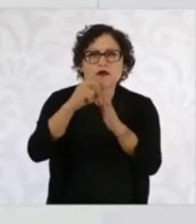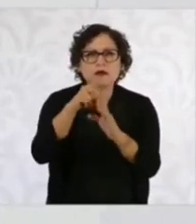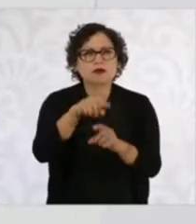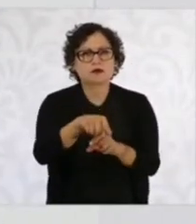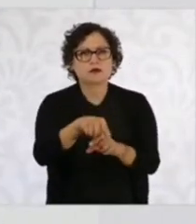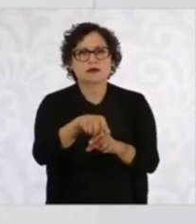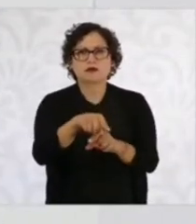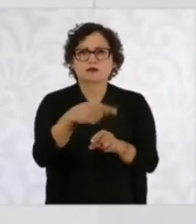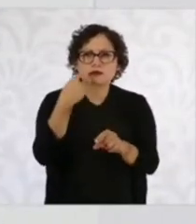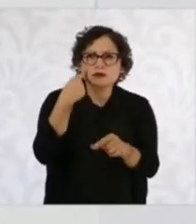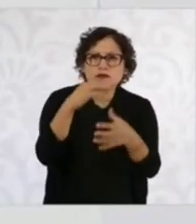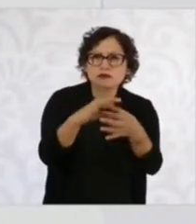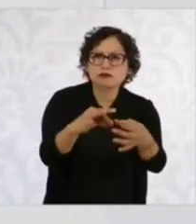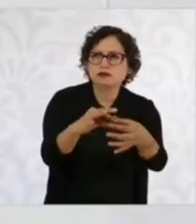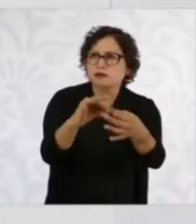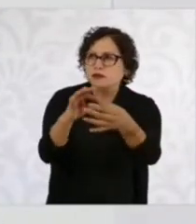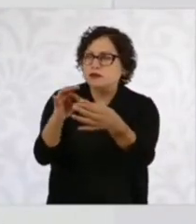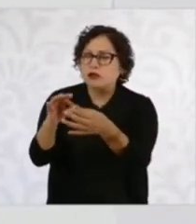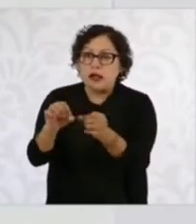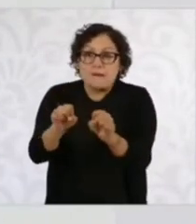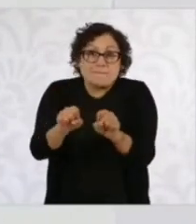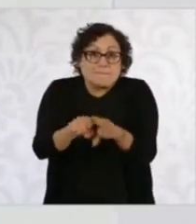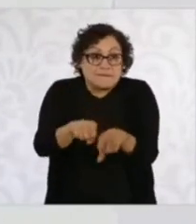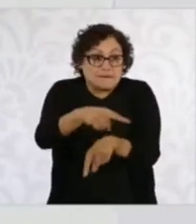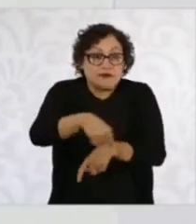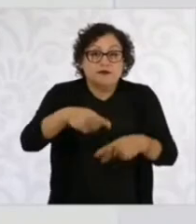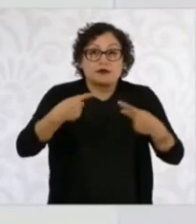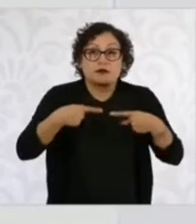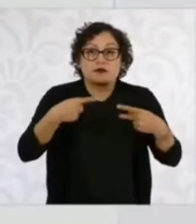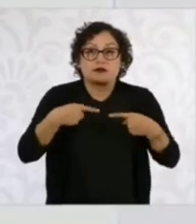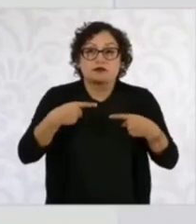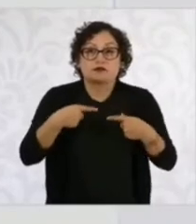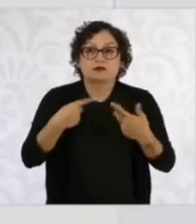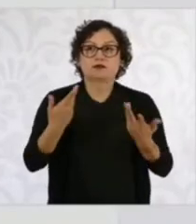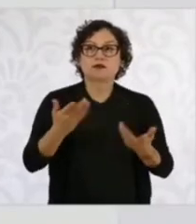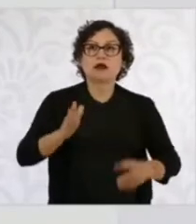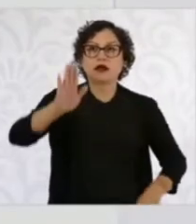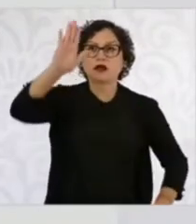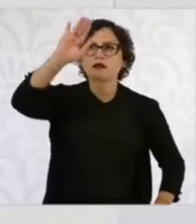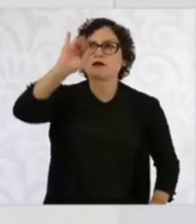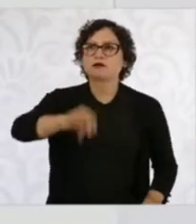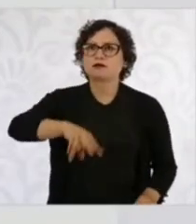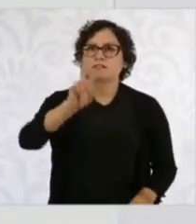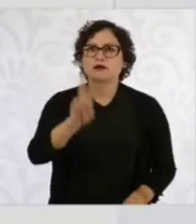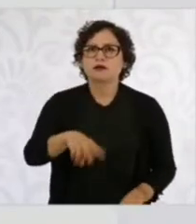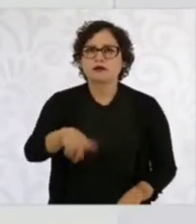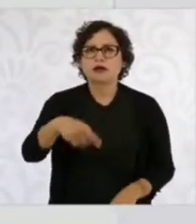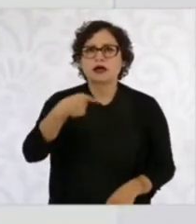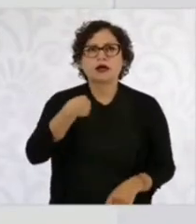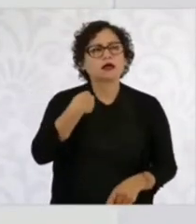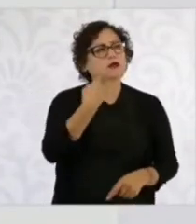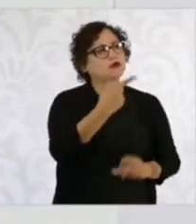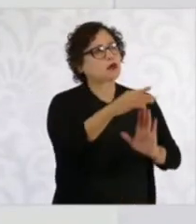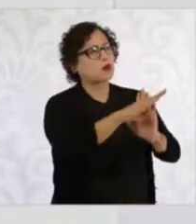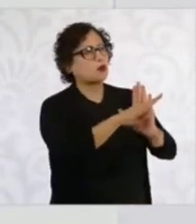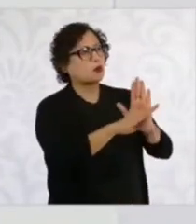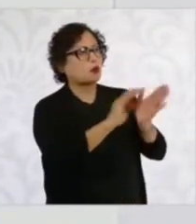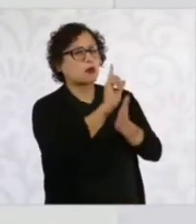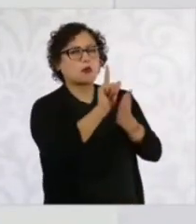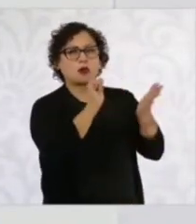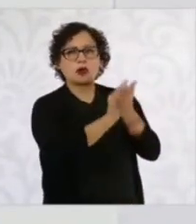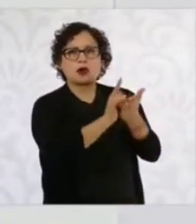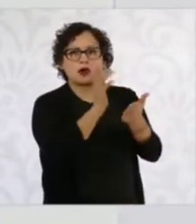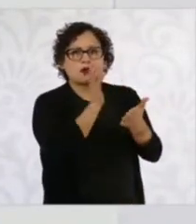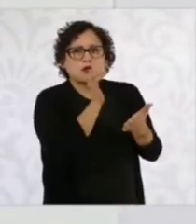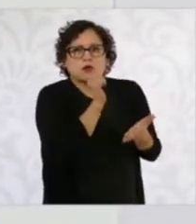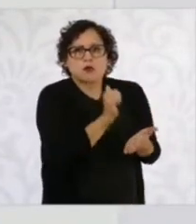Secretaría de Desarrollo Urbano y Vivienda que no pueden escriturar su edificio, porque en el plano está que tiene 5